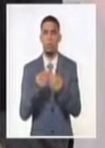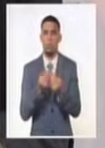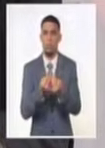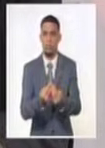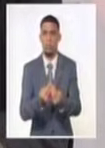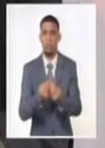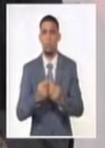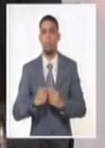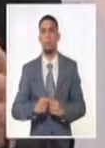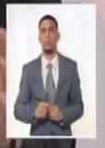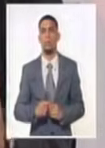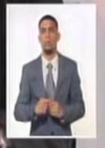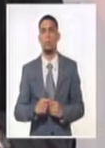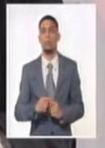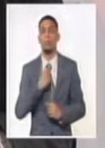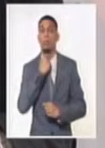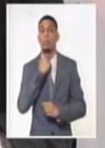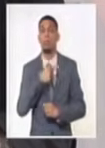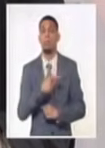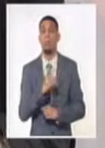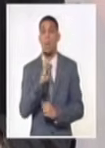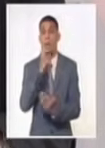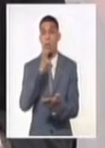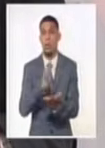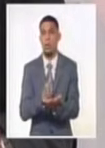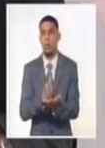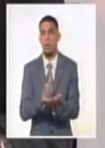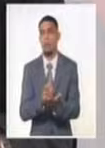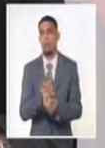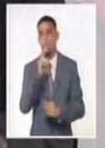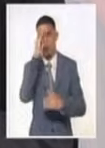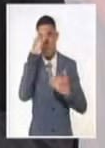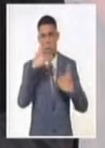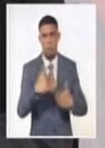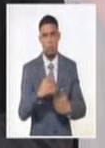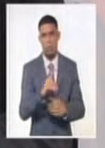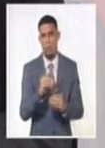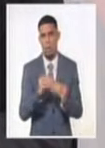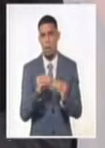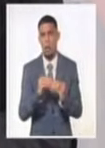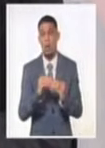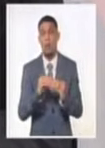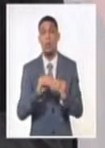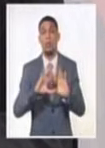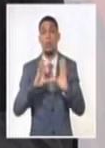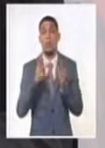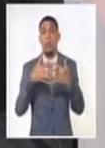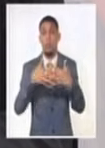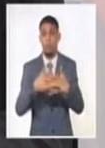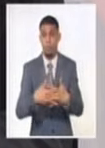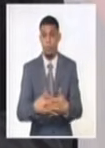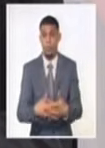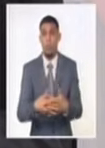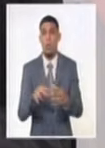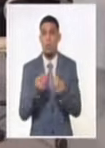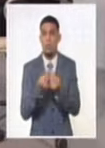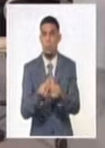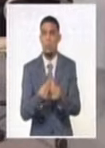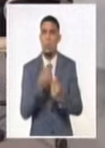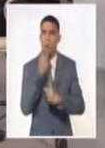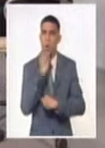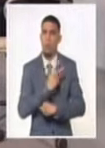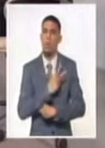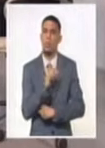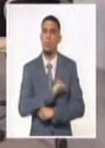solo del Ministerio de Educación Superior. Por ejemplo, otro componente es lograr mejorar la